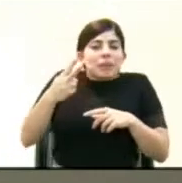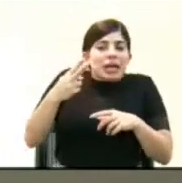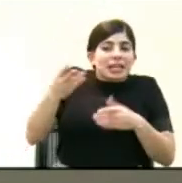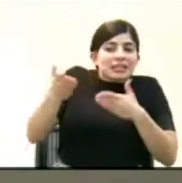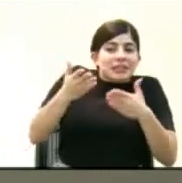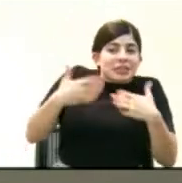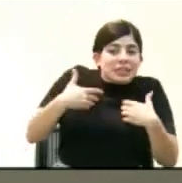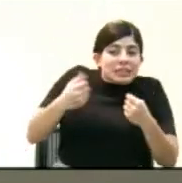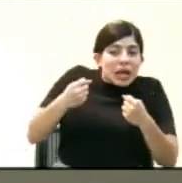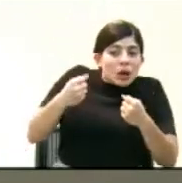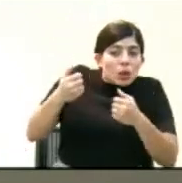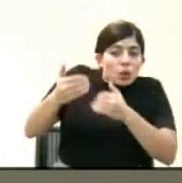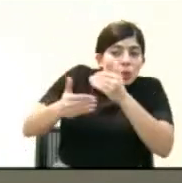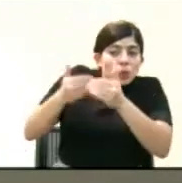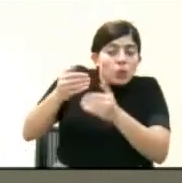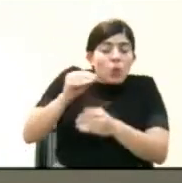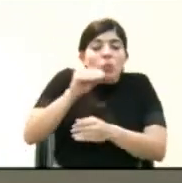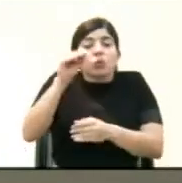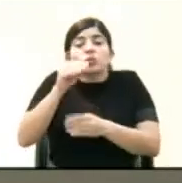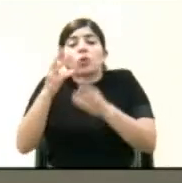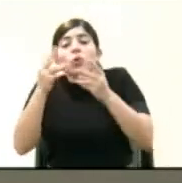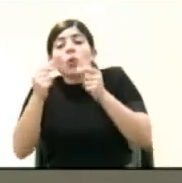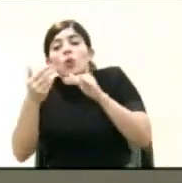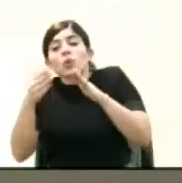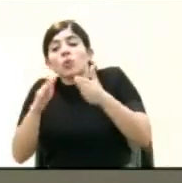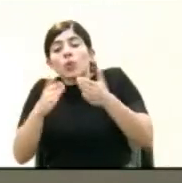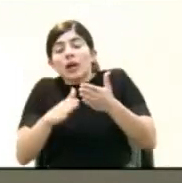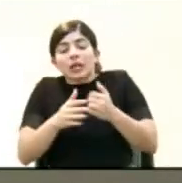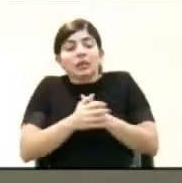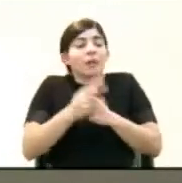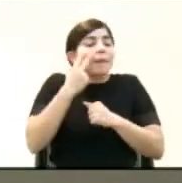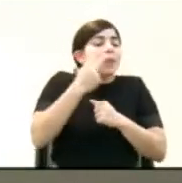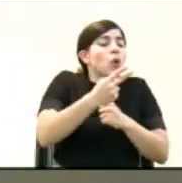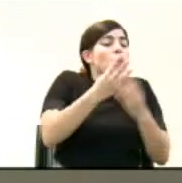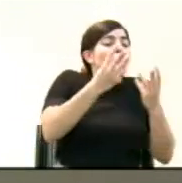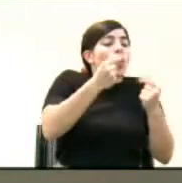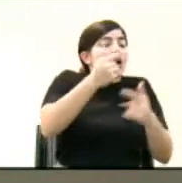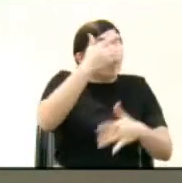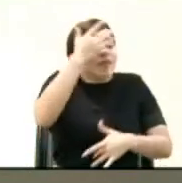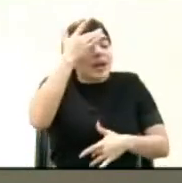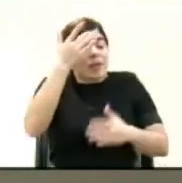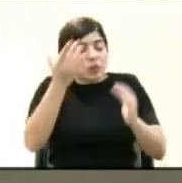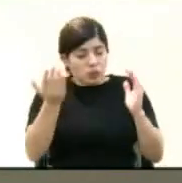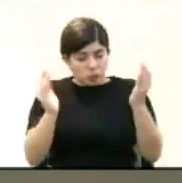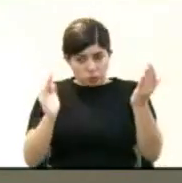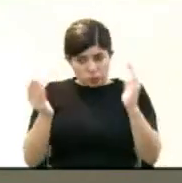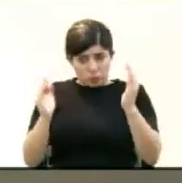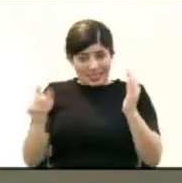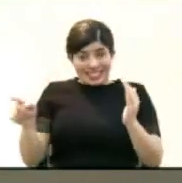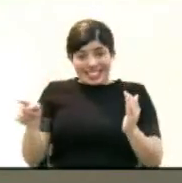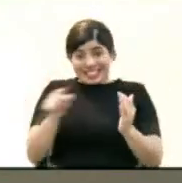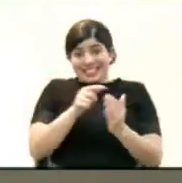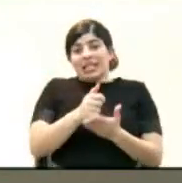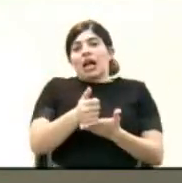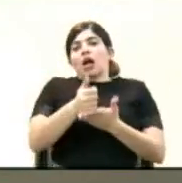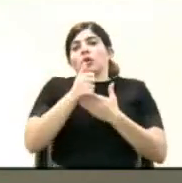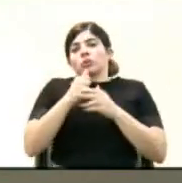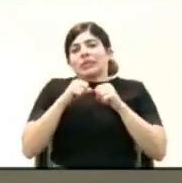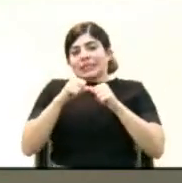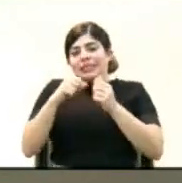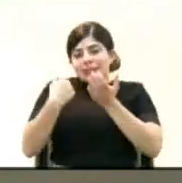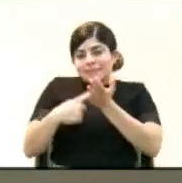los servicios de salud, la mortalidad y los casos, pues se mantendrá en discusión.